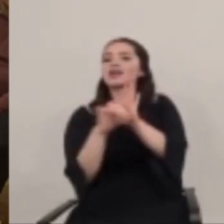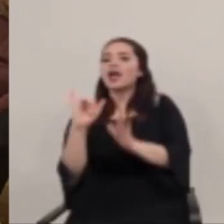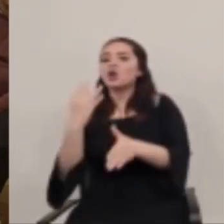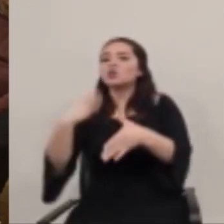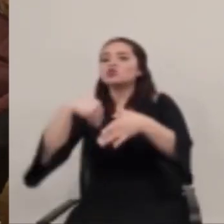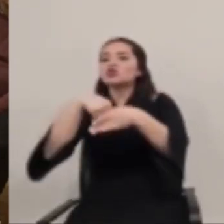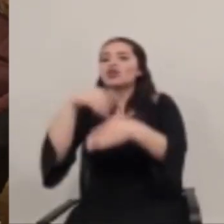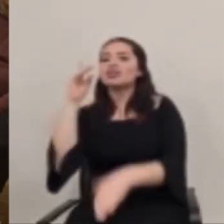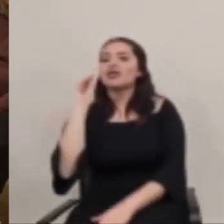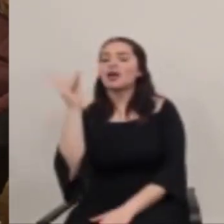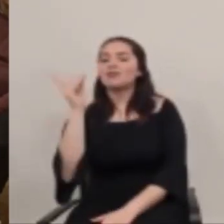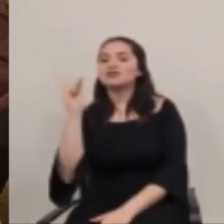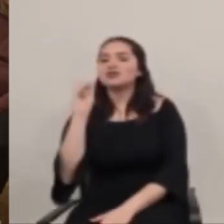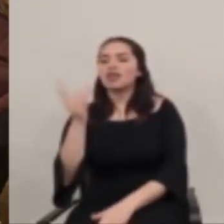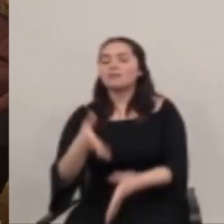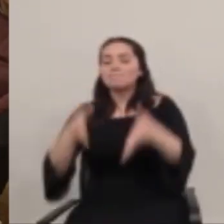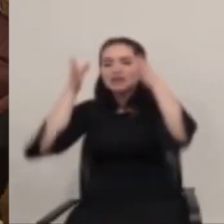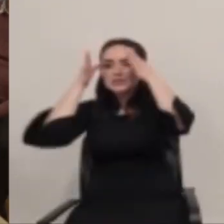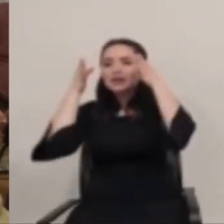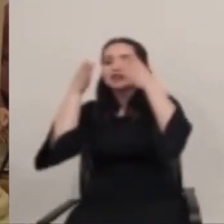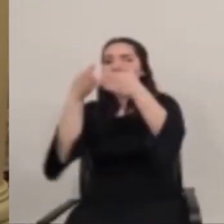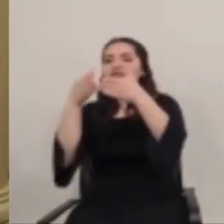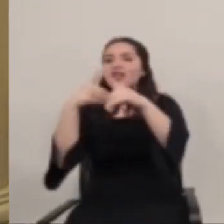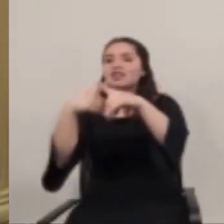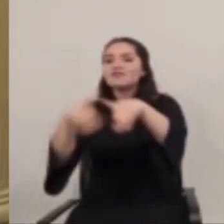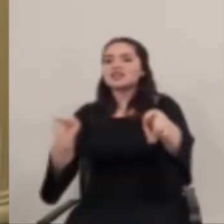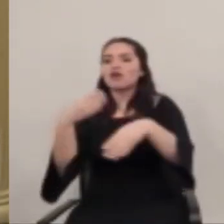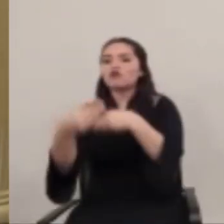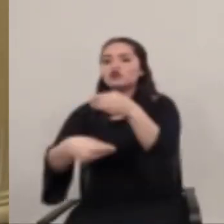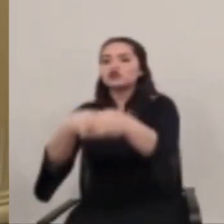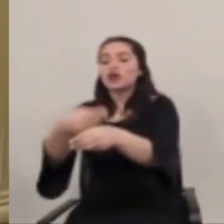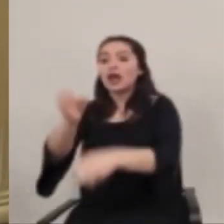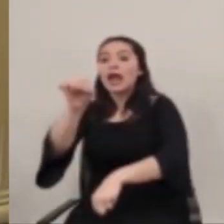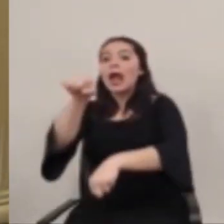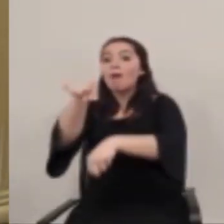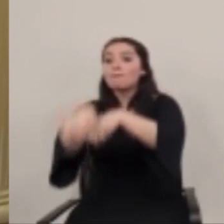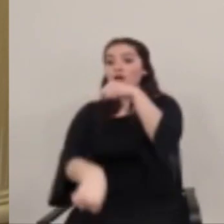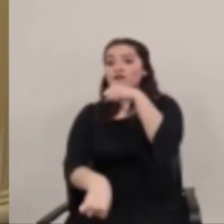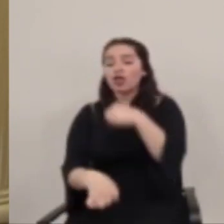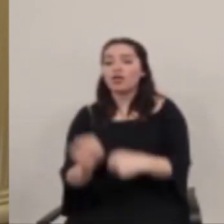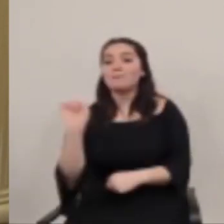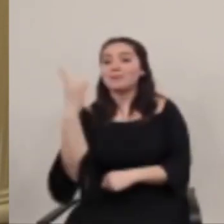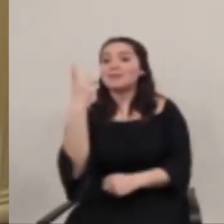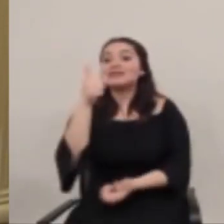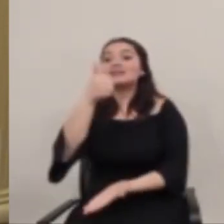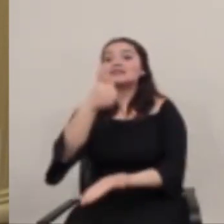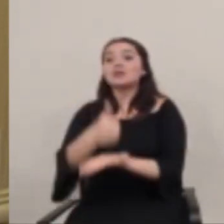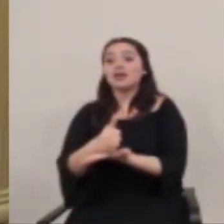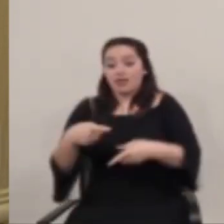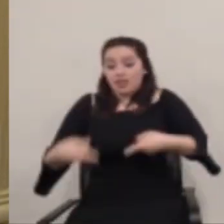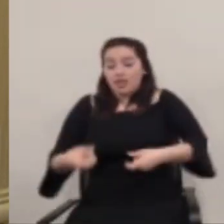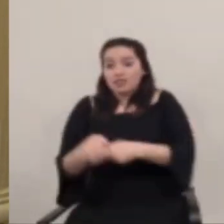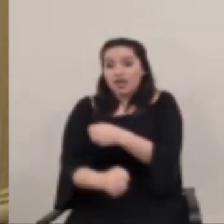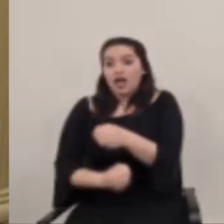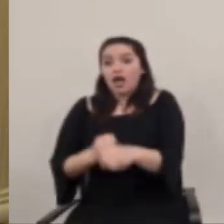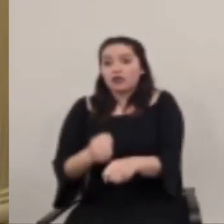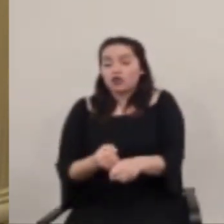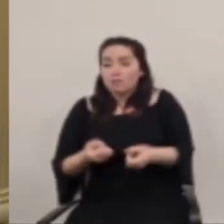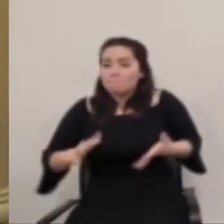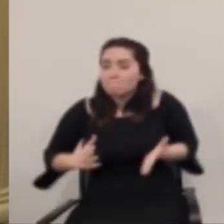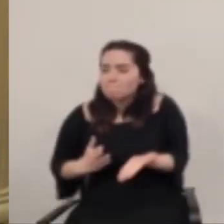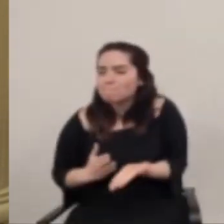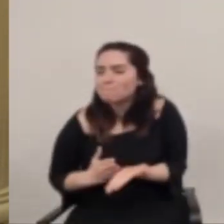en la perspectiva de la diversidad funcional, siendo aprobado el primer semestre de este año y promulgado